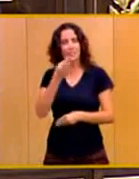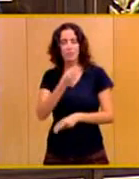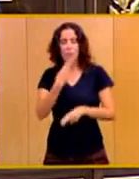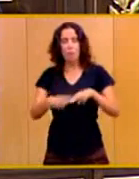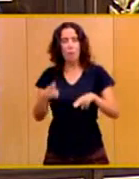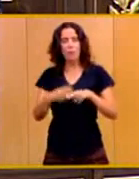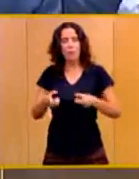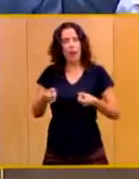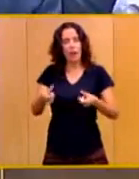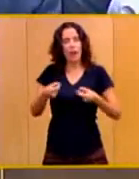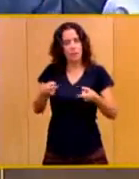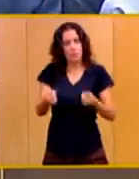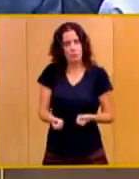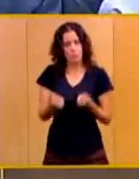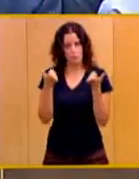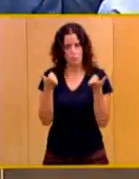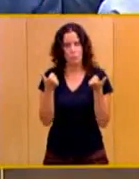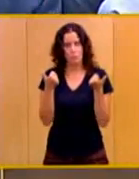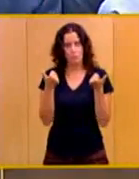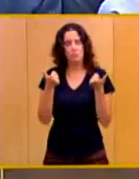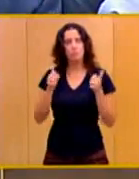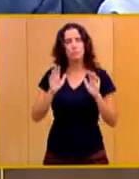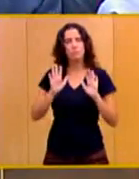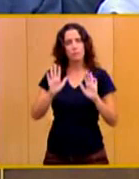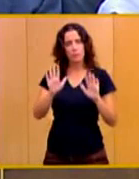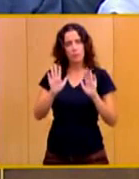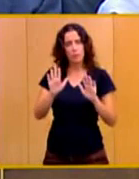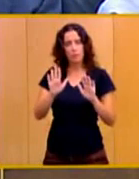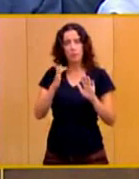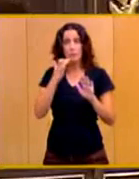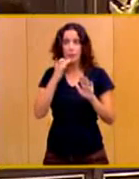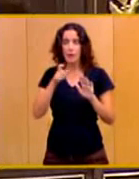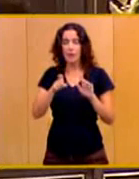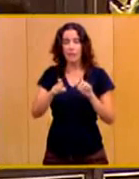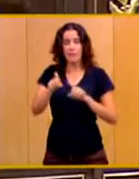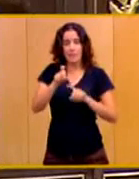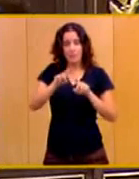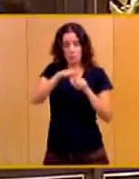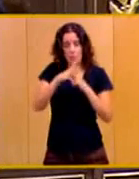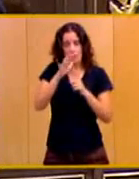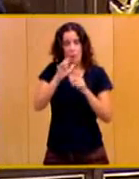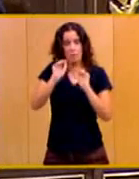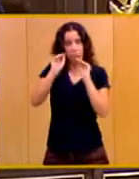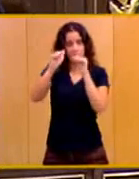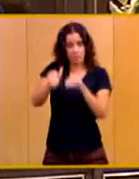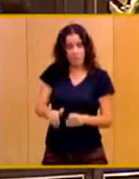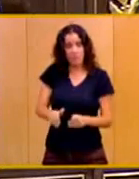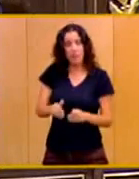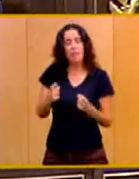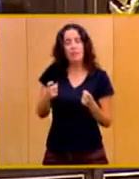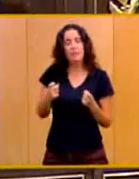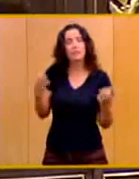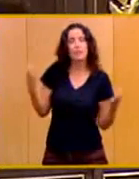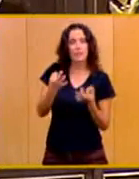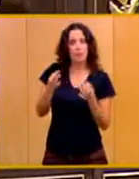austeridad. Pero para salir de la recesión es necesario un impulso fiscal y no hacer